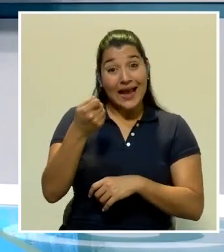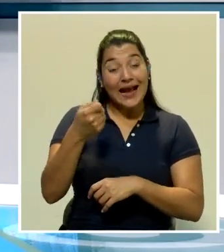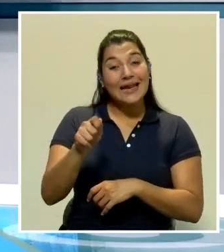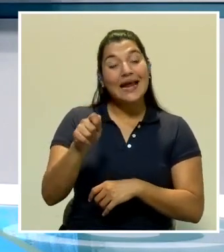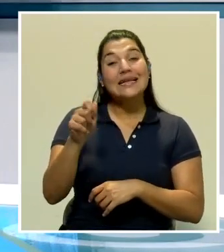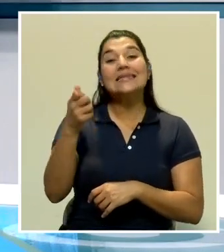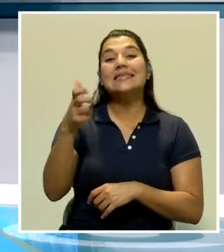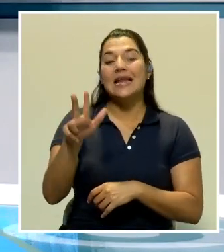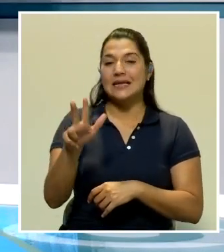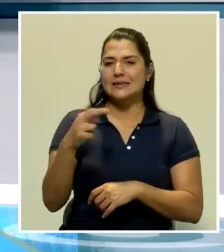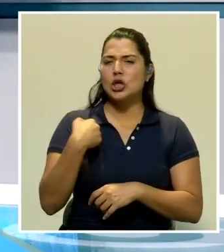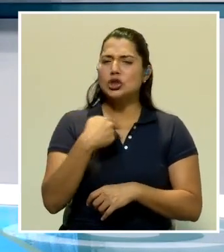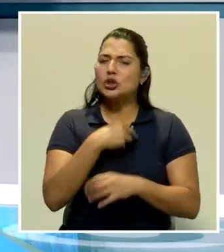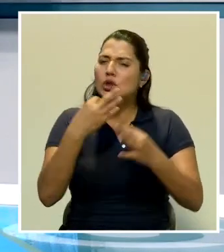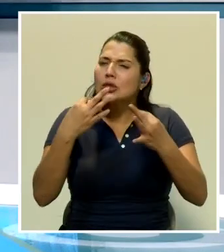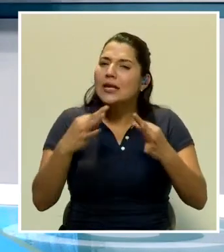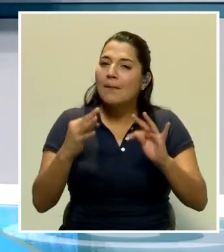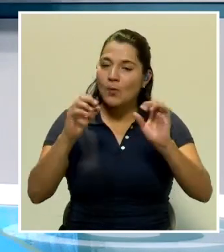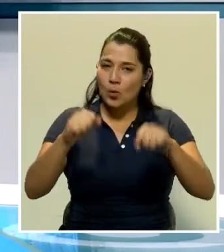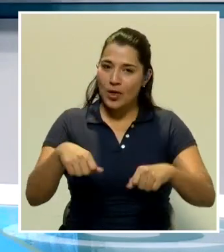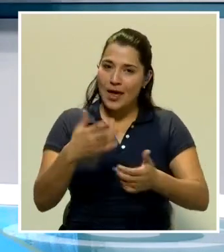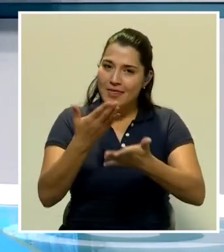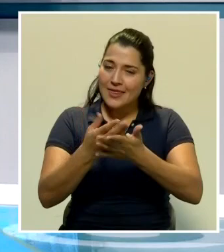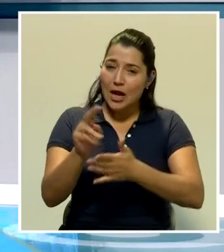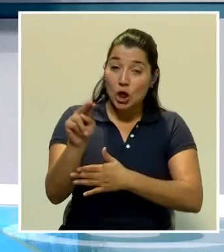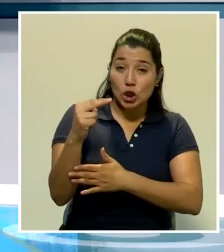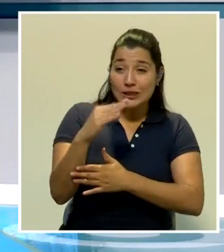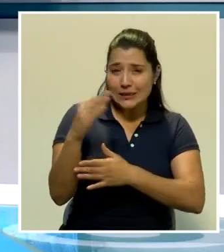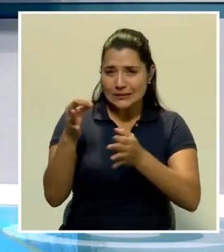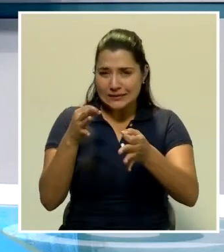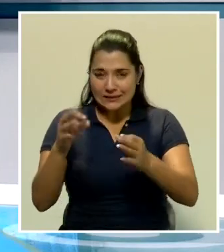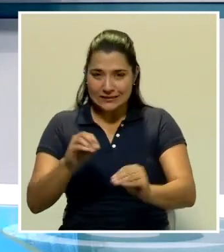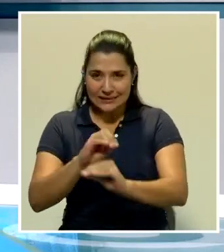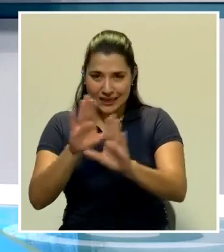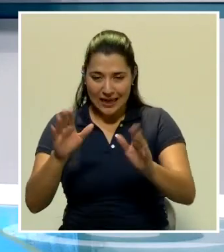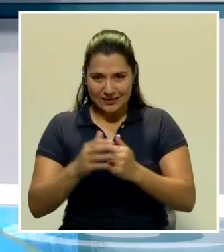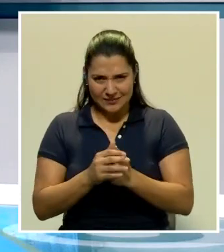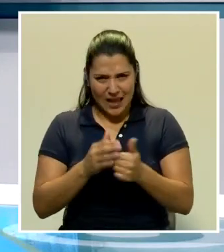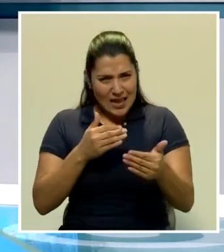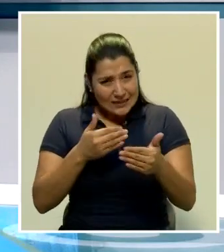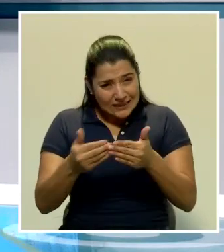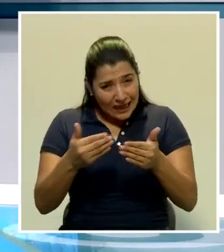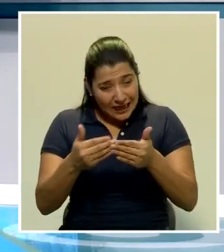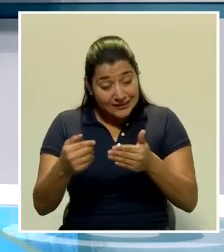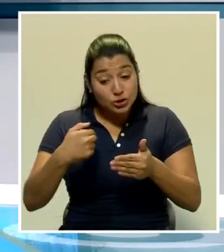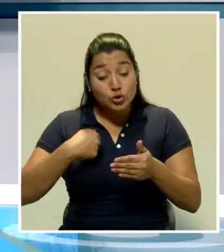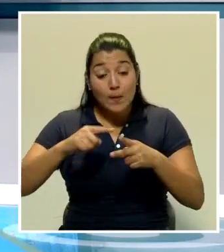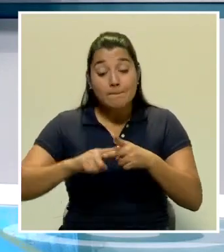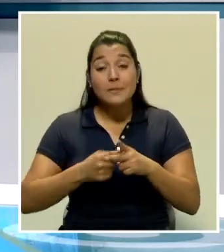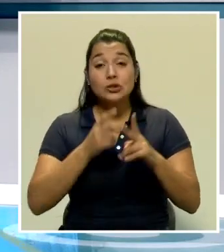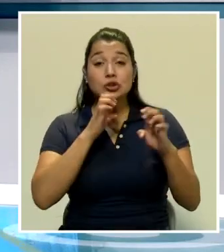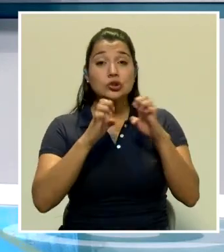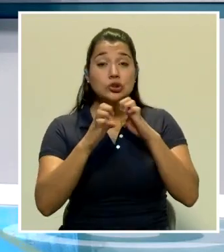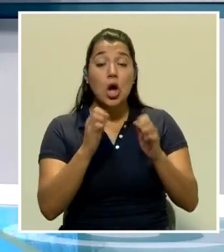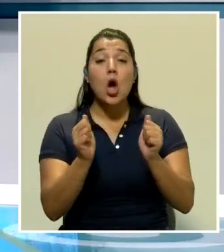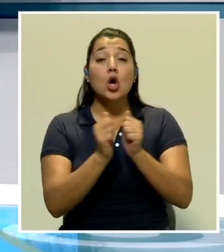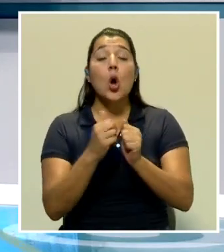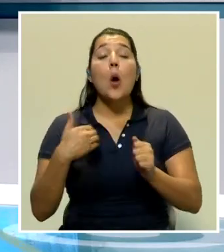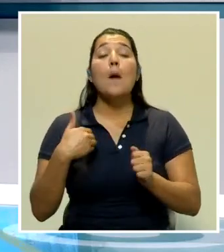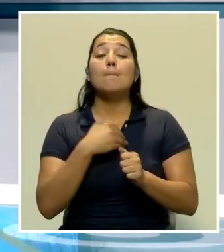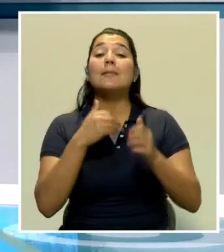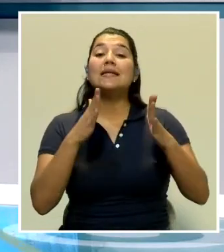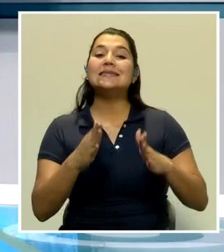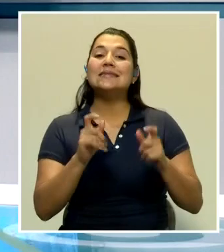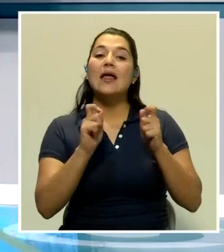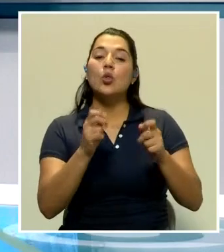13. Intentamos darle noticias y contexto. En unos minutos voy a conversar con la ministra de